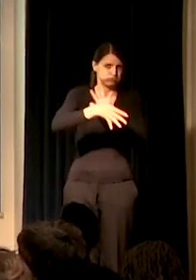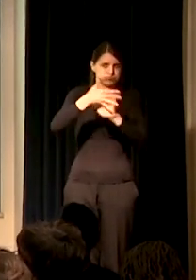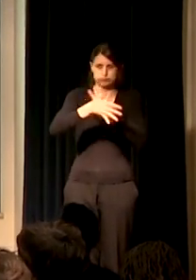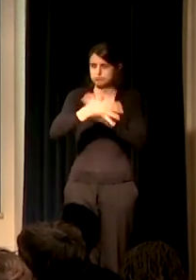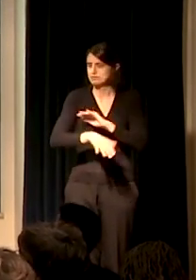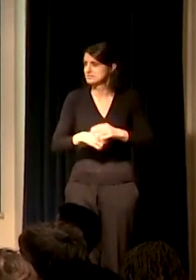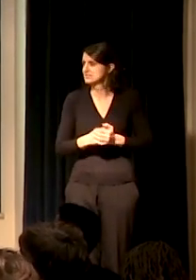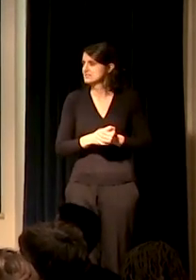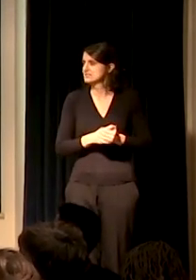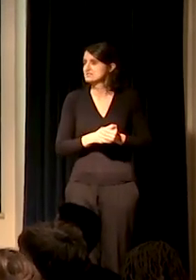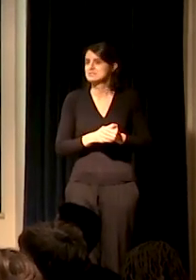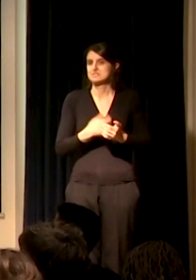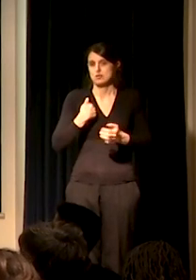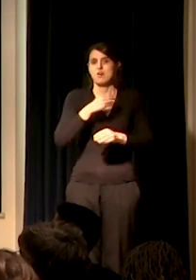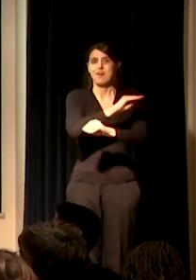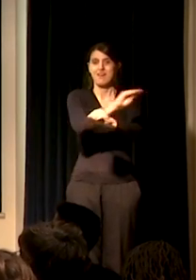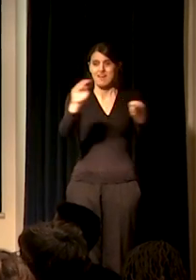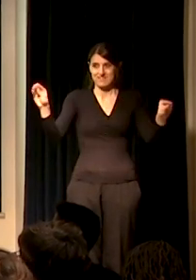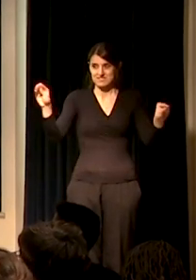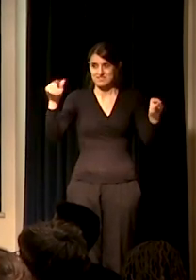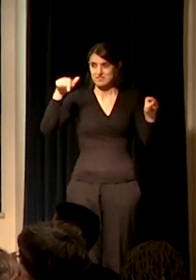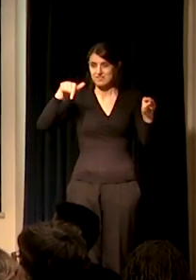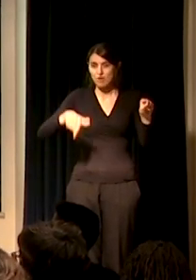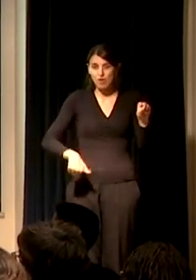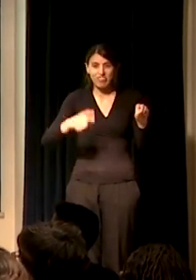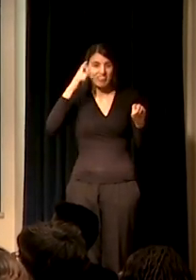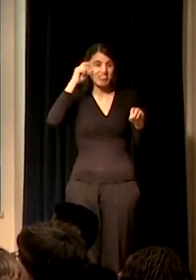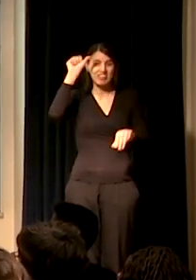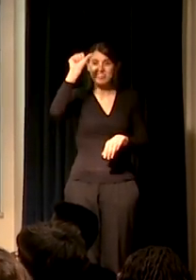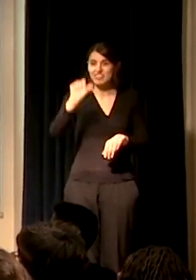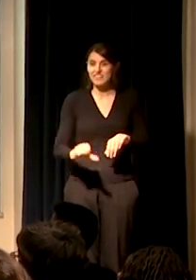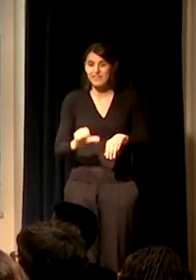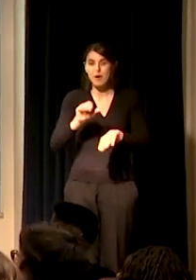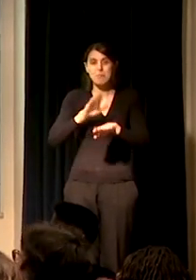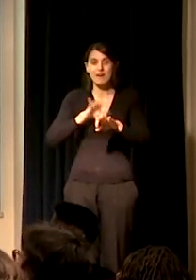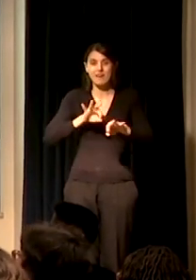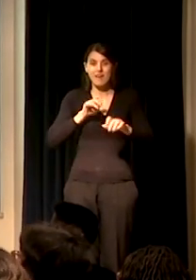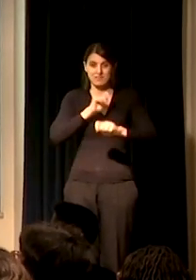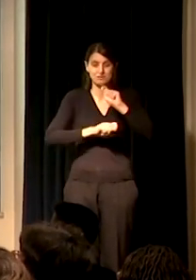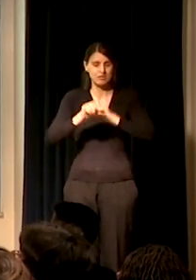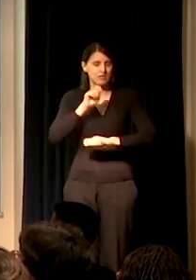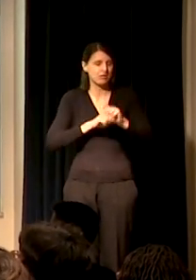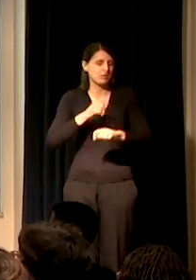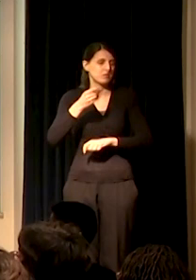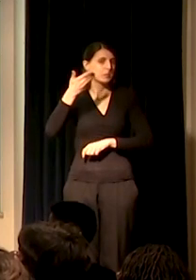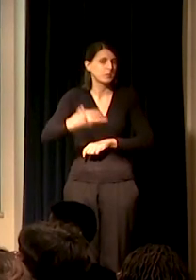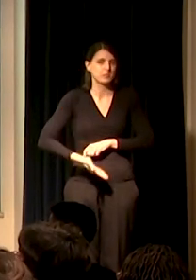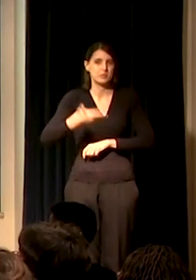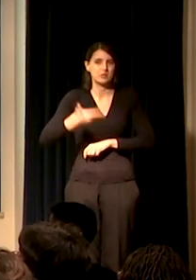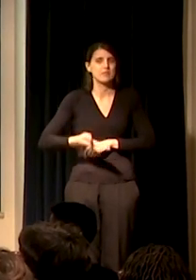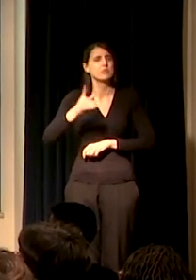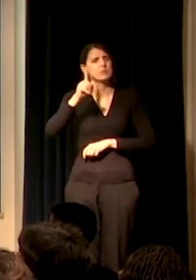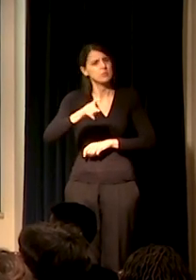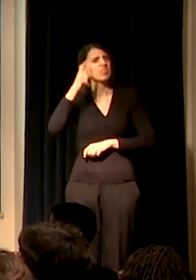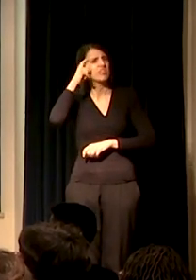Sí. Os aviso, es un maravilloso día para Creación Positiva, pero también es un día muy complicado para Creación